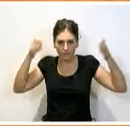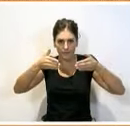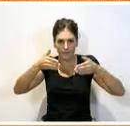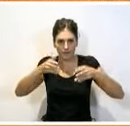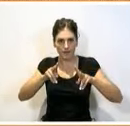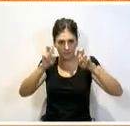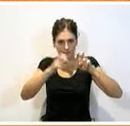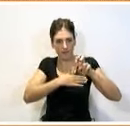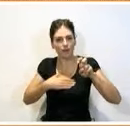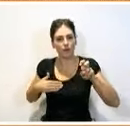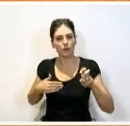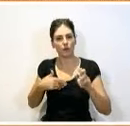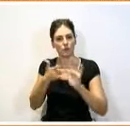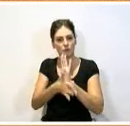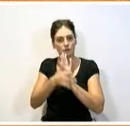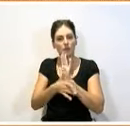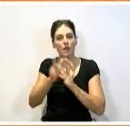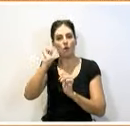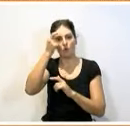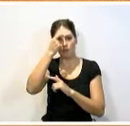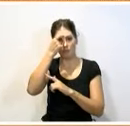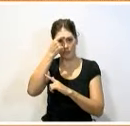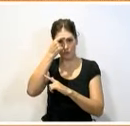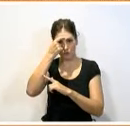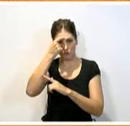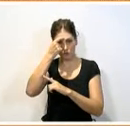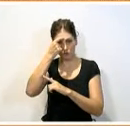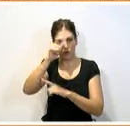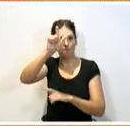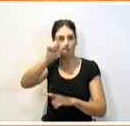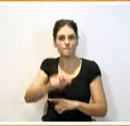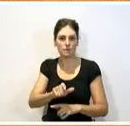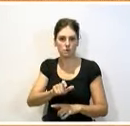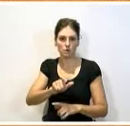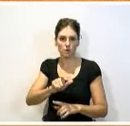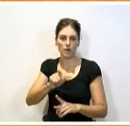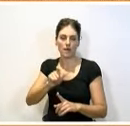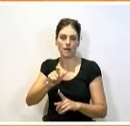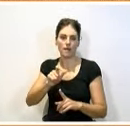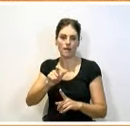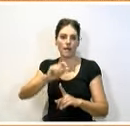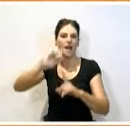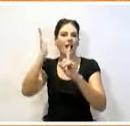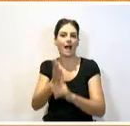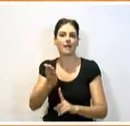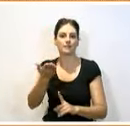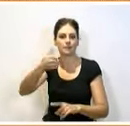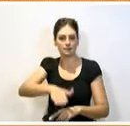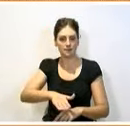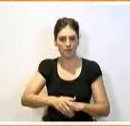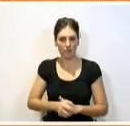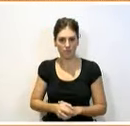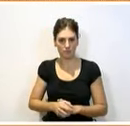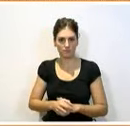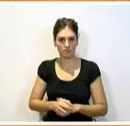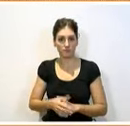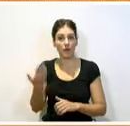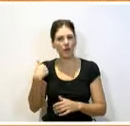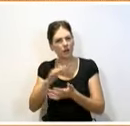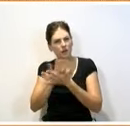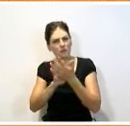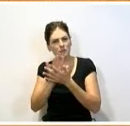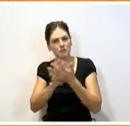en el concepto de genocidio. Si recordamos, hablábamos en el anterior pleno de la